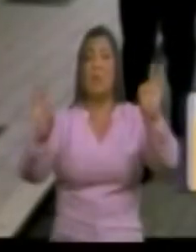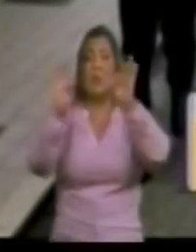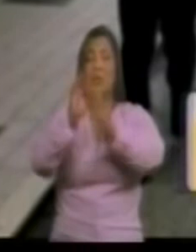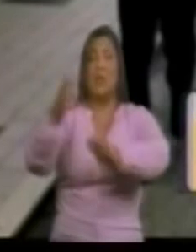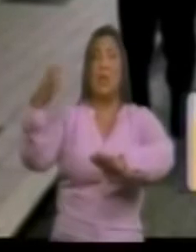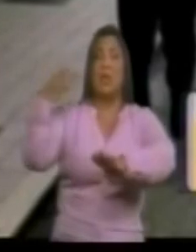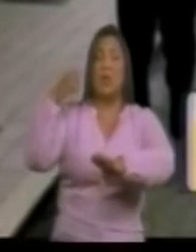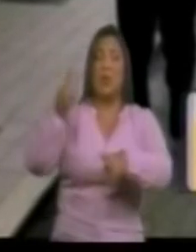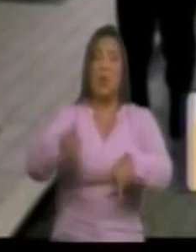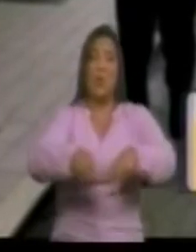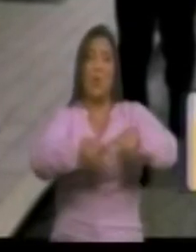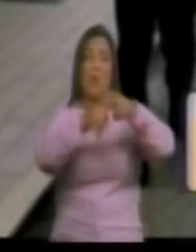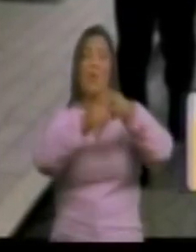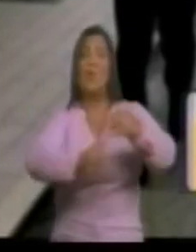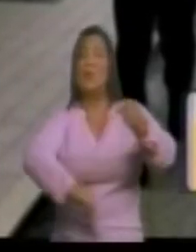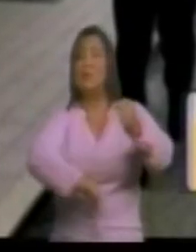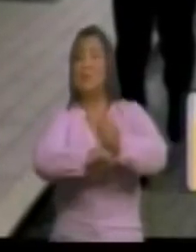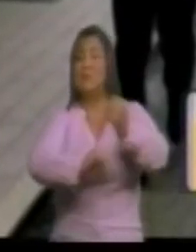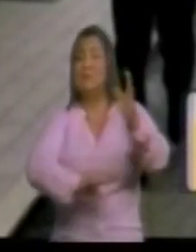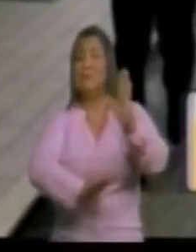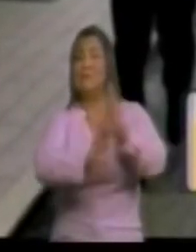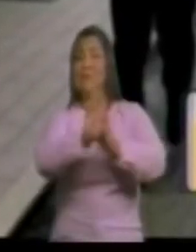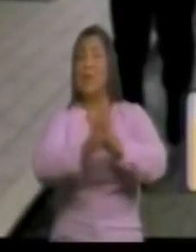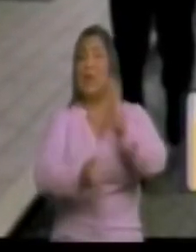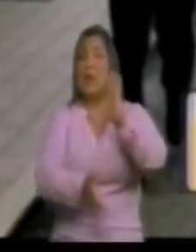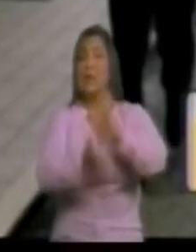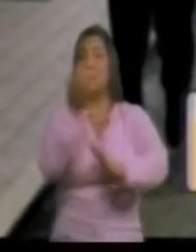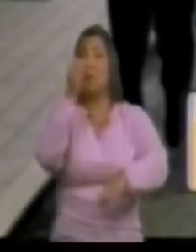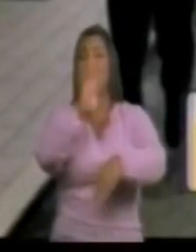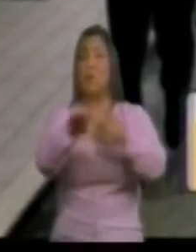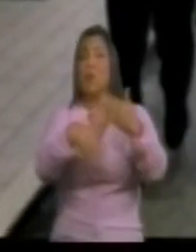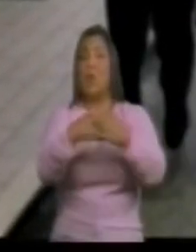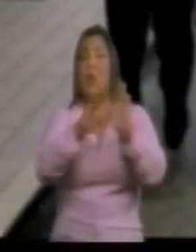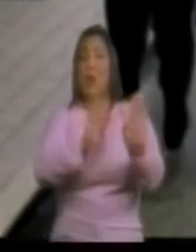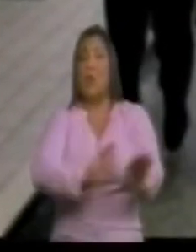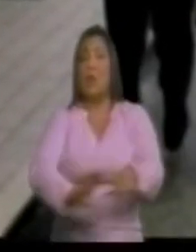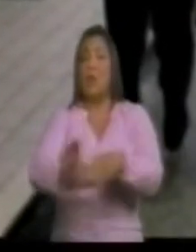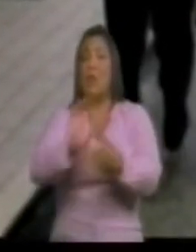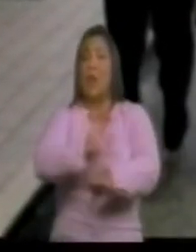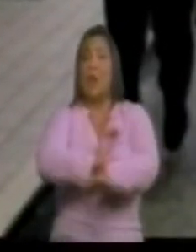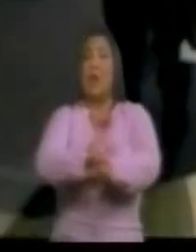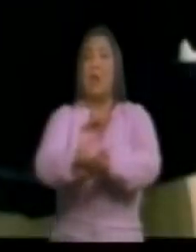garantizar las iniciativas que impulsan el crecimiento de las actividades del campo.